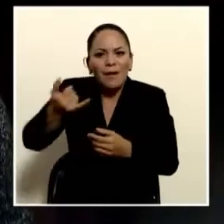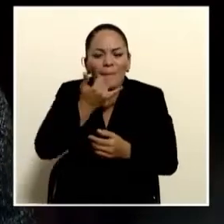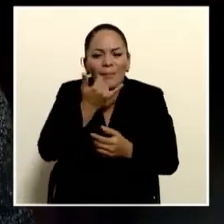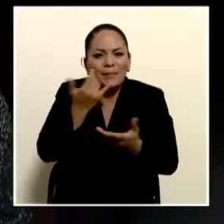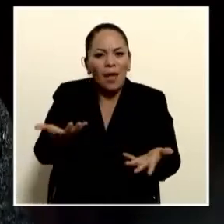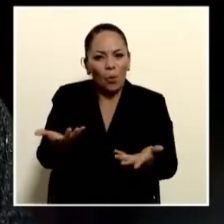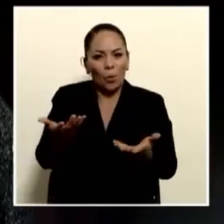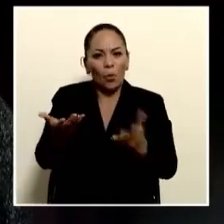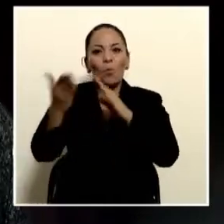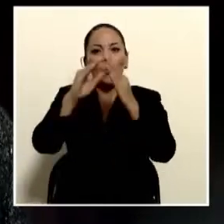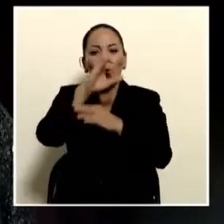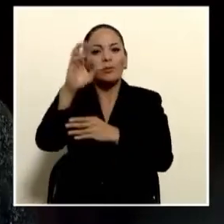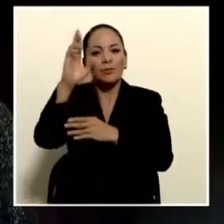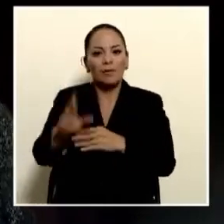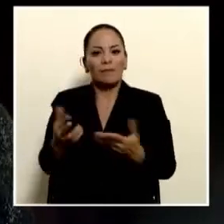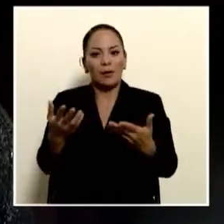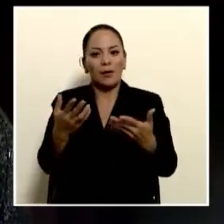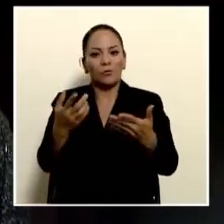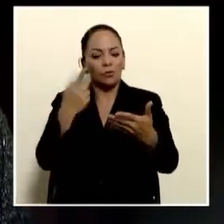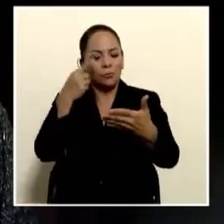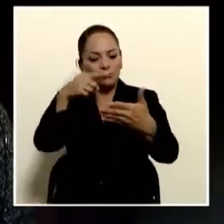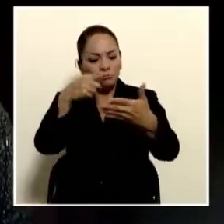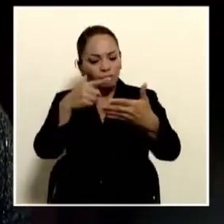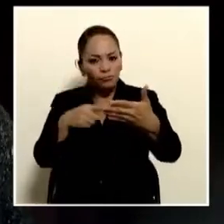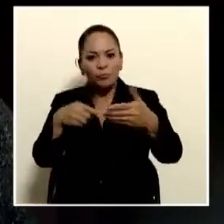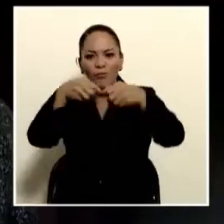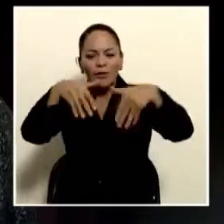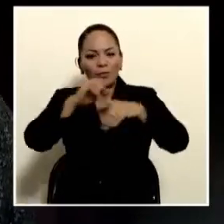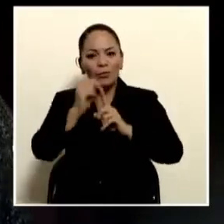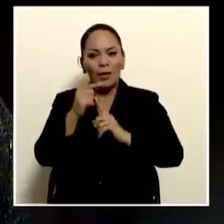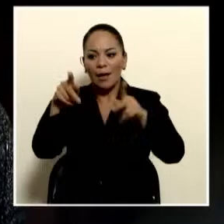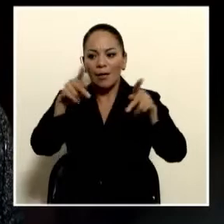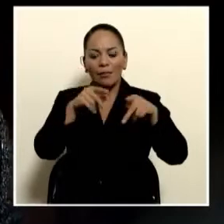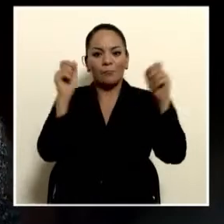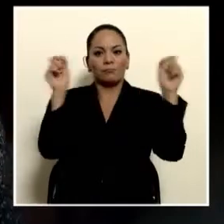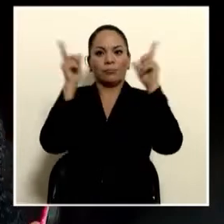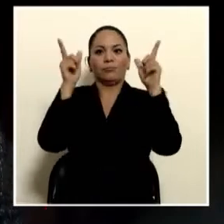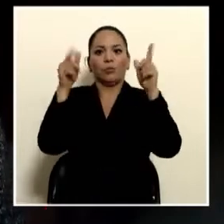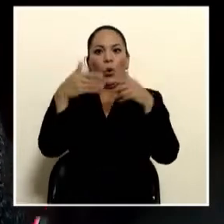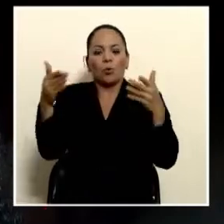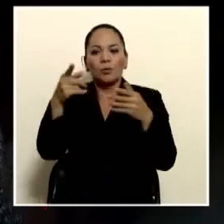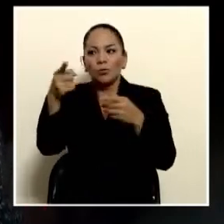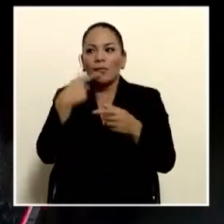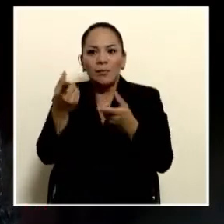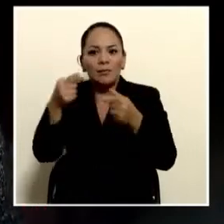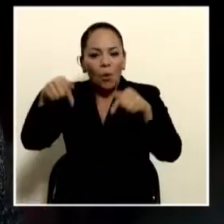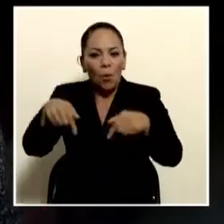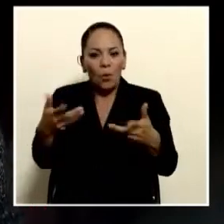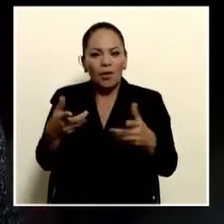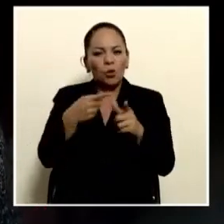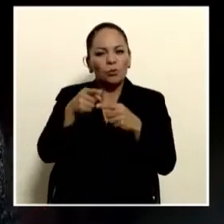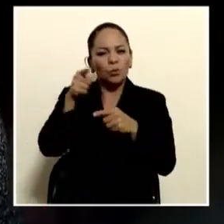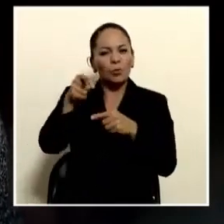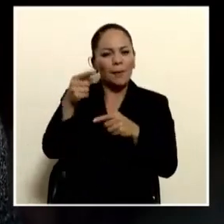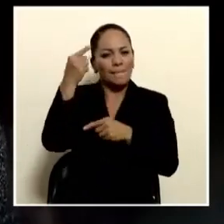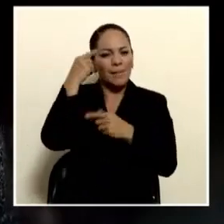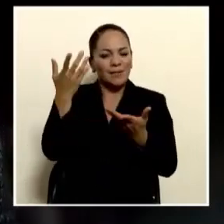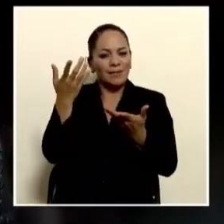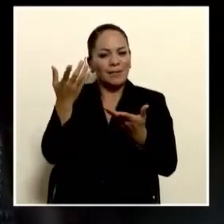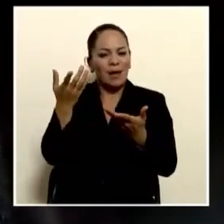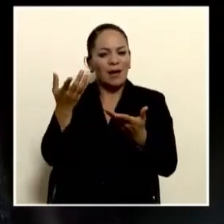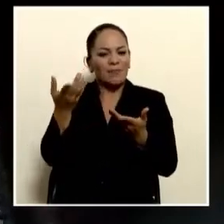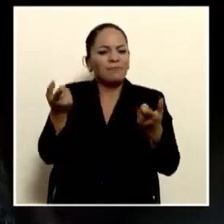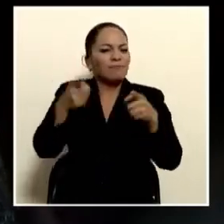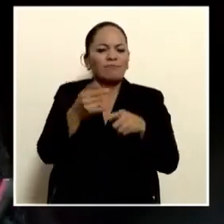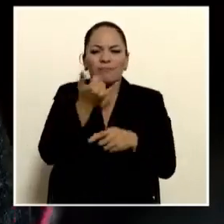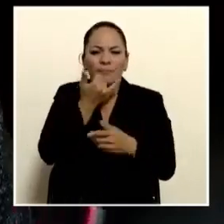pueblo de Costa Rica, revisando nuestras redes en El Guardián, está sorprendido de estas cosas. ¿Qué realmente valora usted que ocurre, don